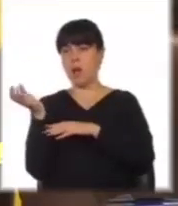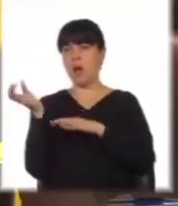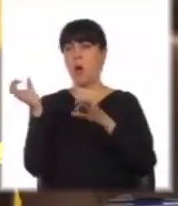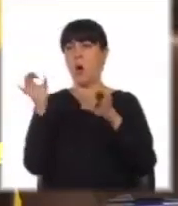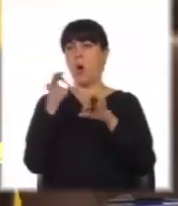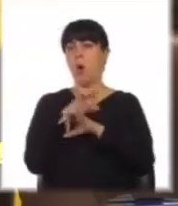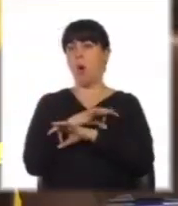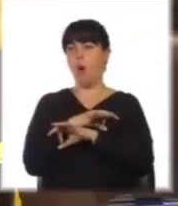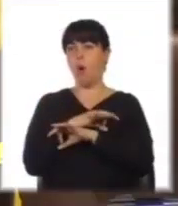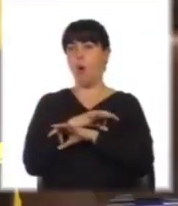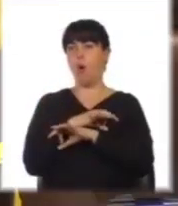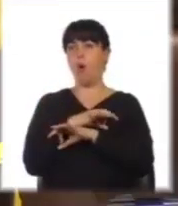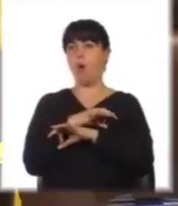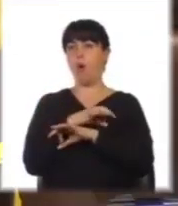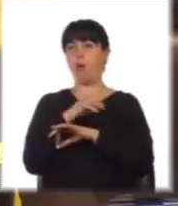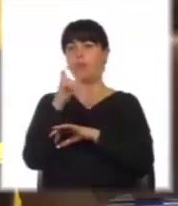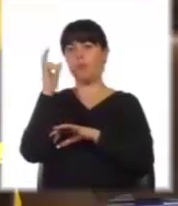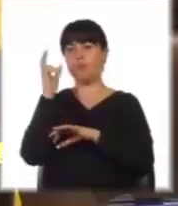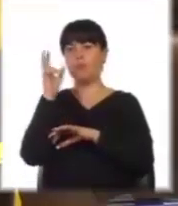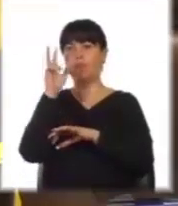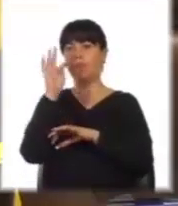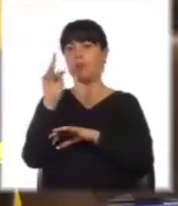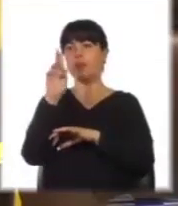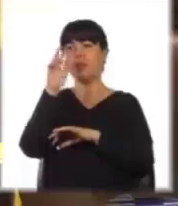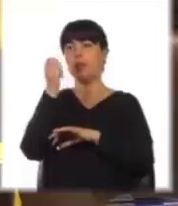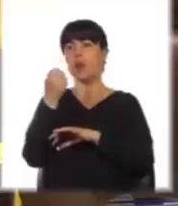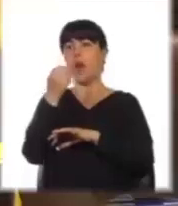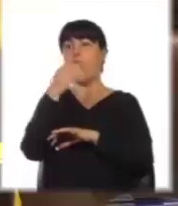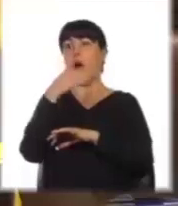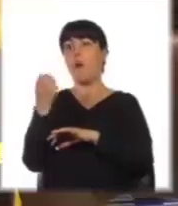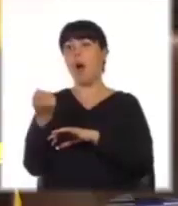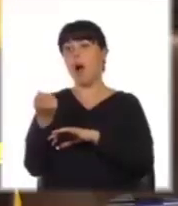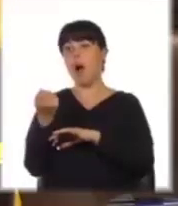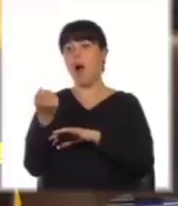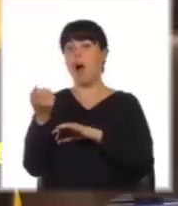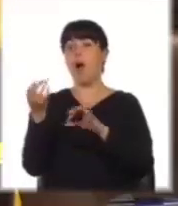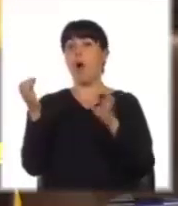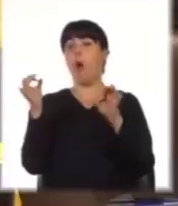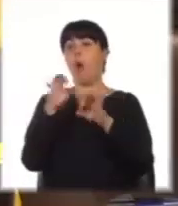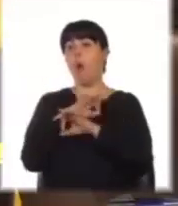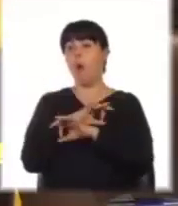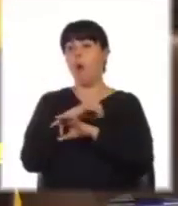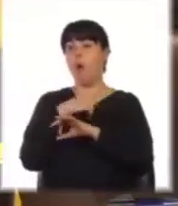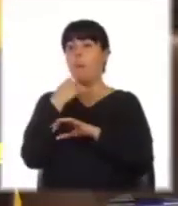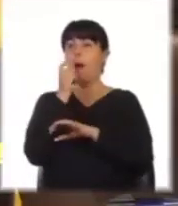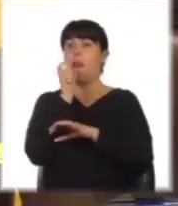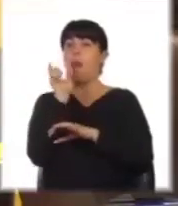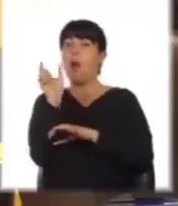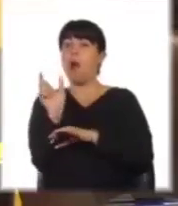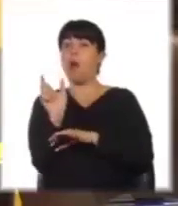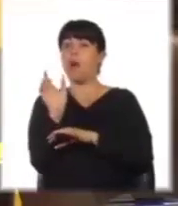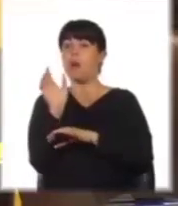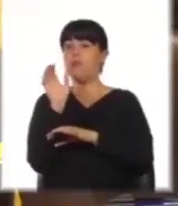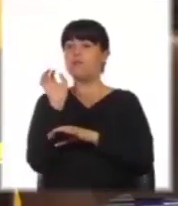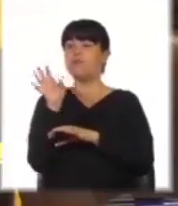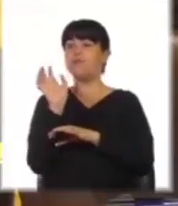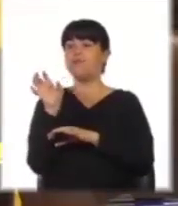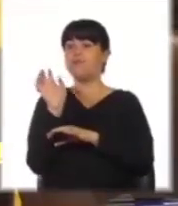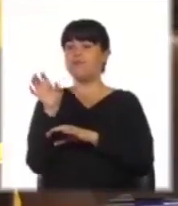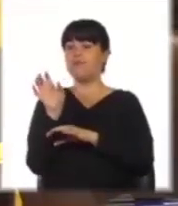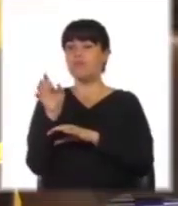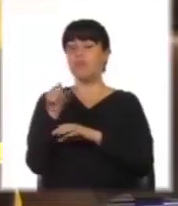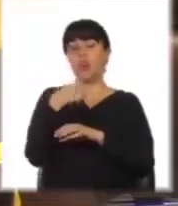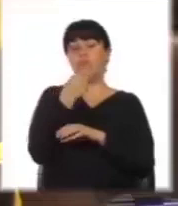en definitiva, aspectos denigrantes y descalificativos para negar lo que para otros es